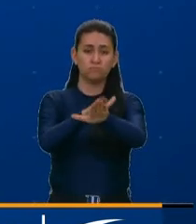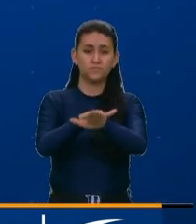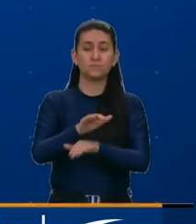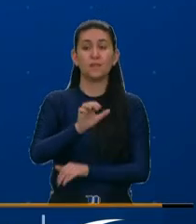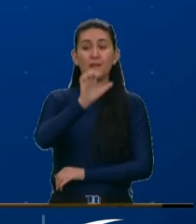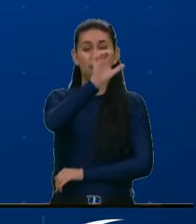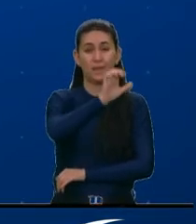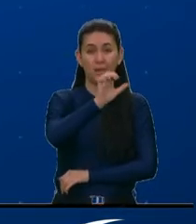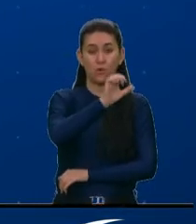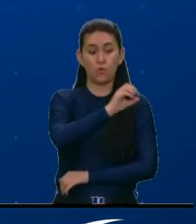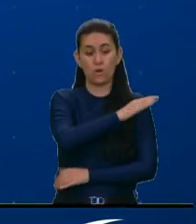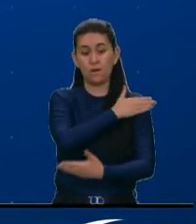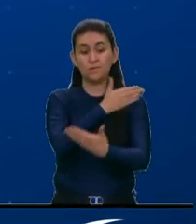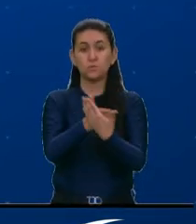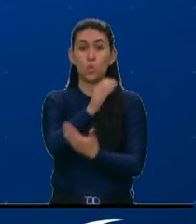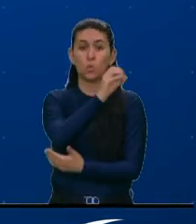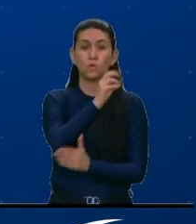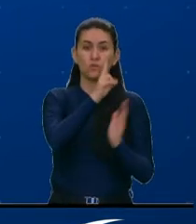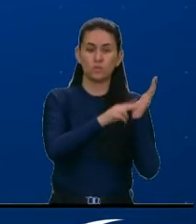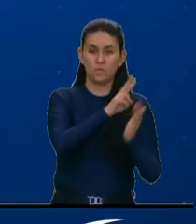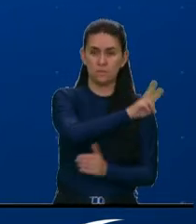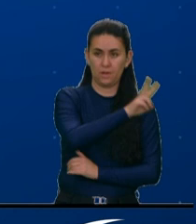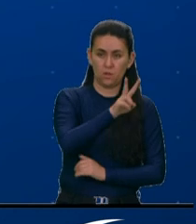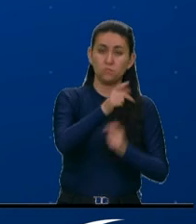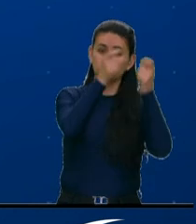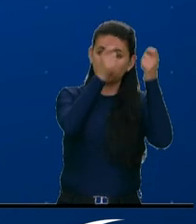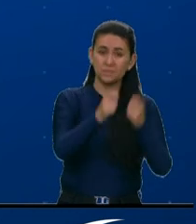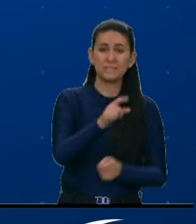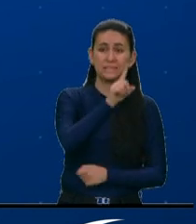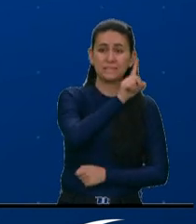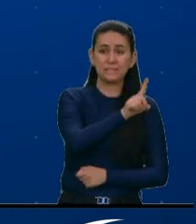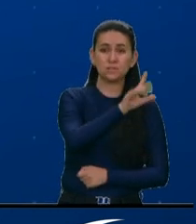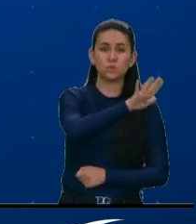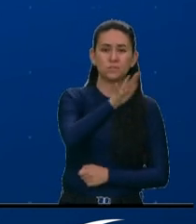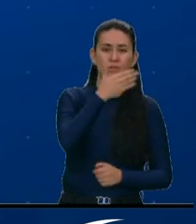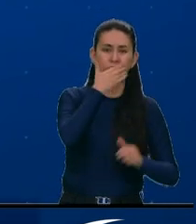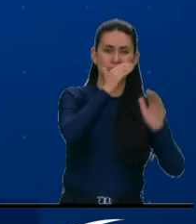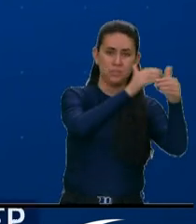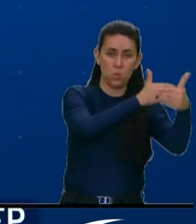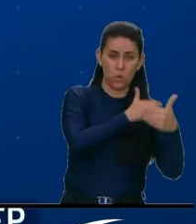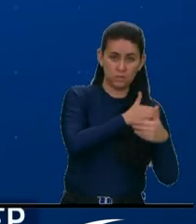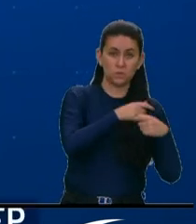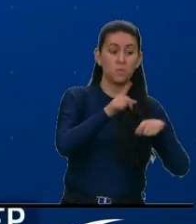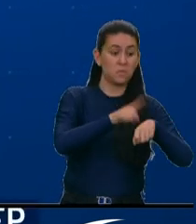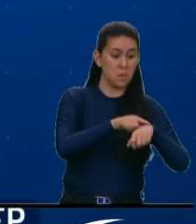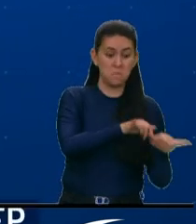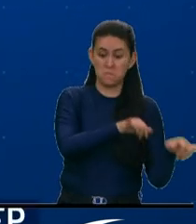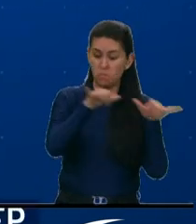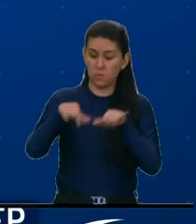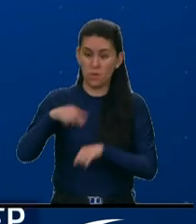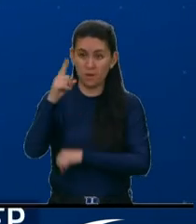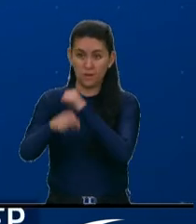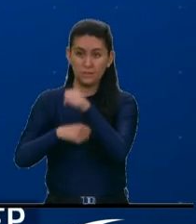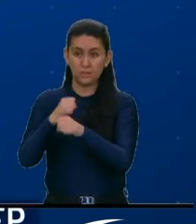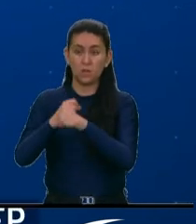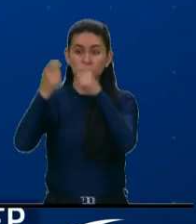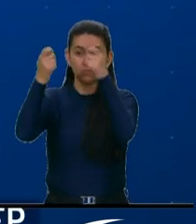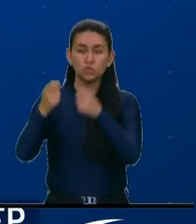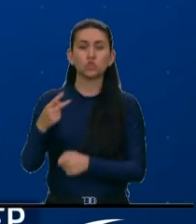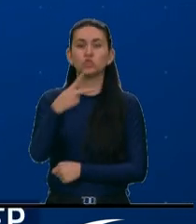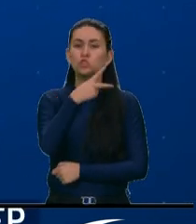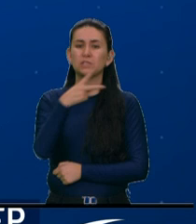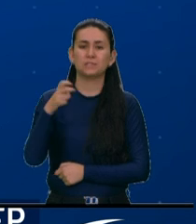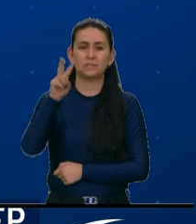octubre del año pasado se registraron 155 secuestros, mientras que este año, en el mismo periodo, van 276, es